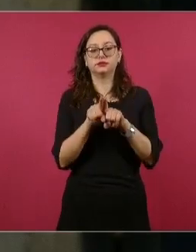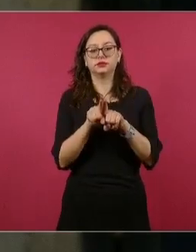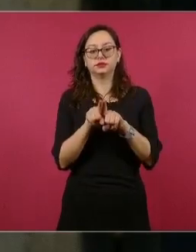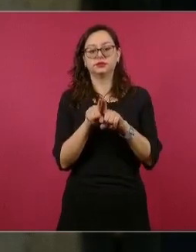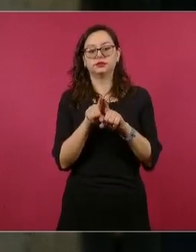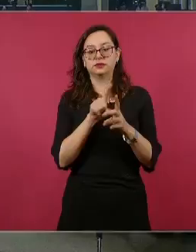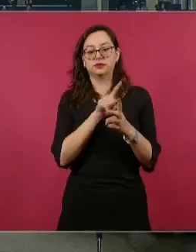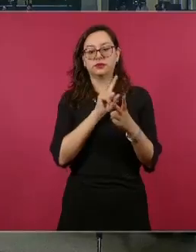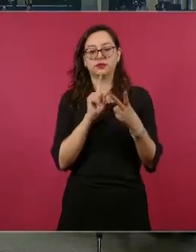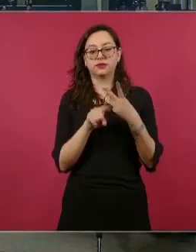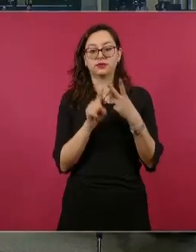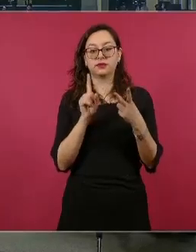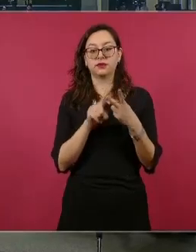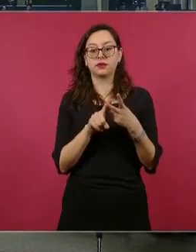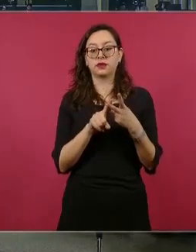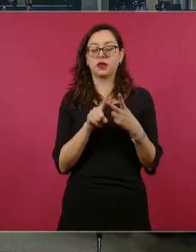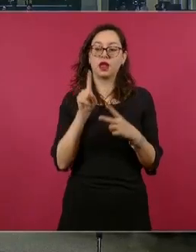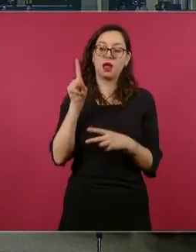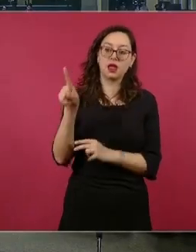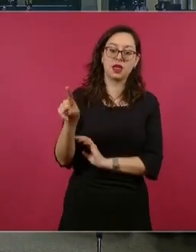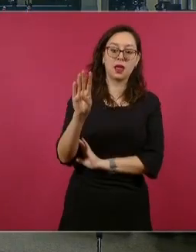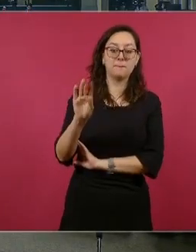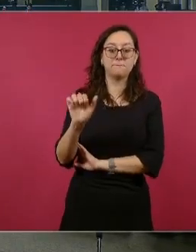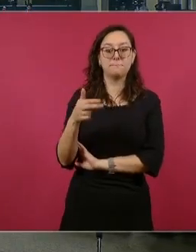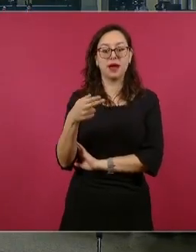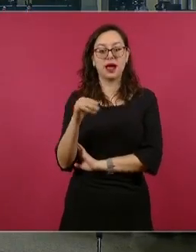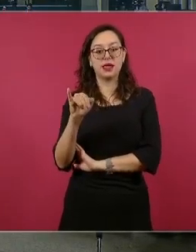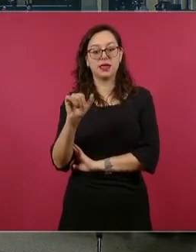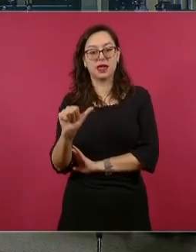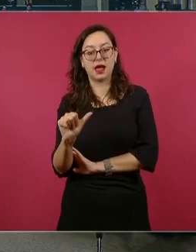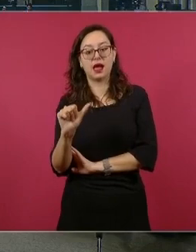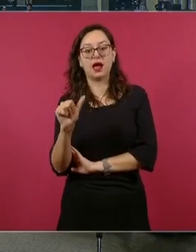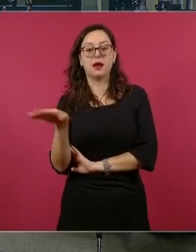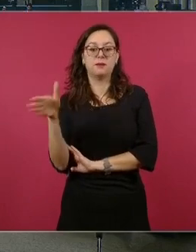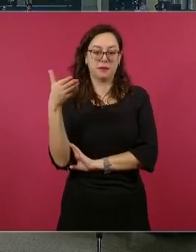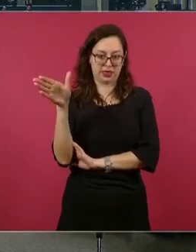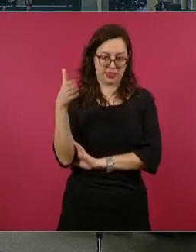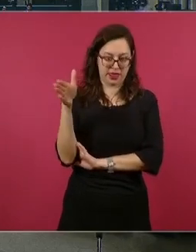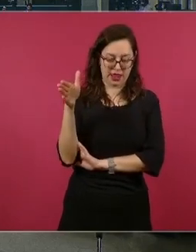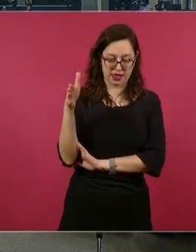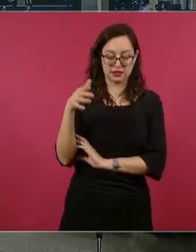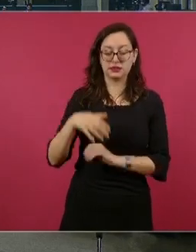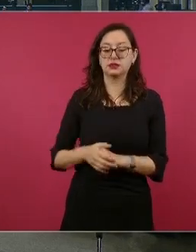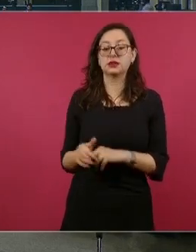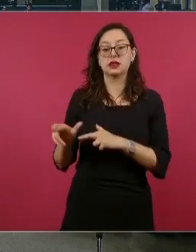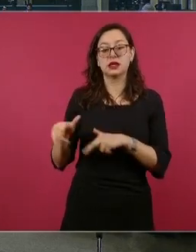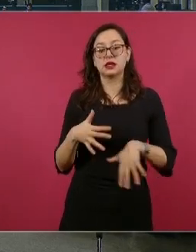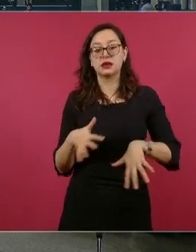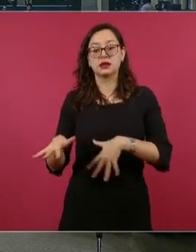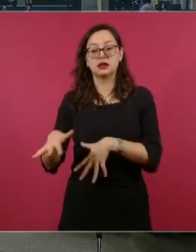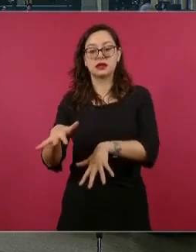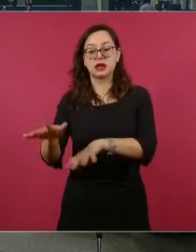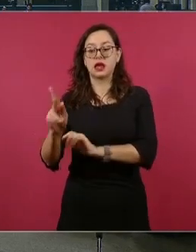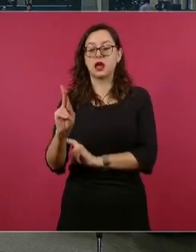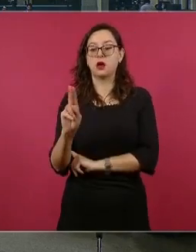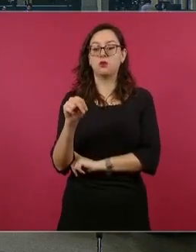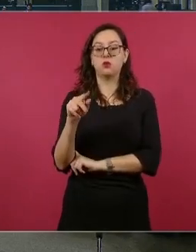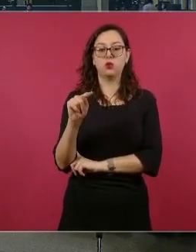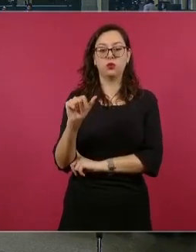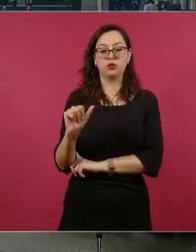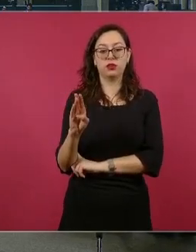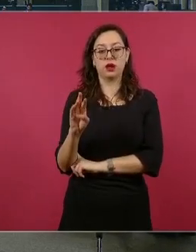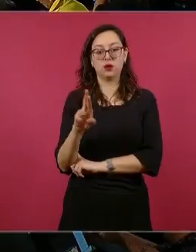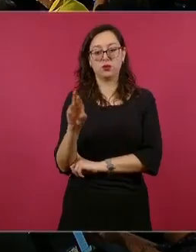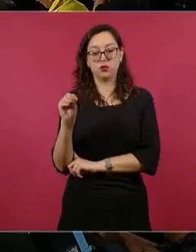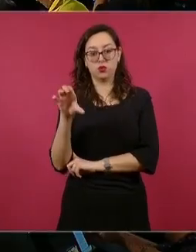lo que pasa en Bahía de Banderas, vine y le comenté del río de Punta Burros, de inmediato